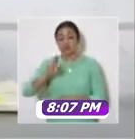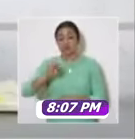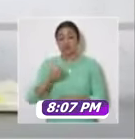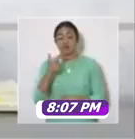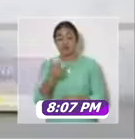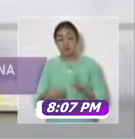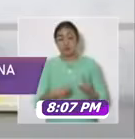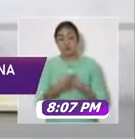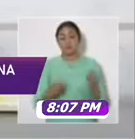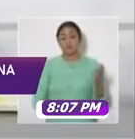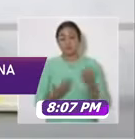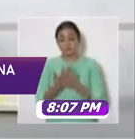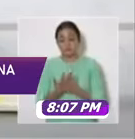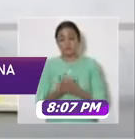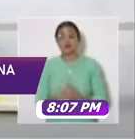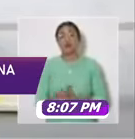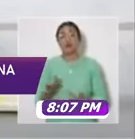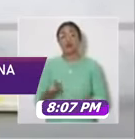semana se registraron